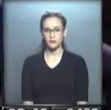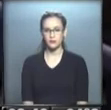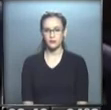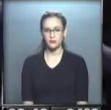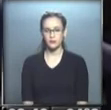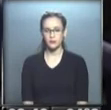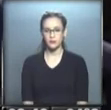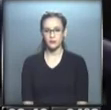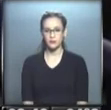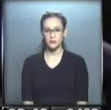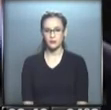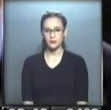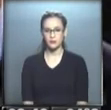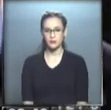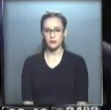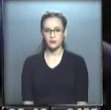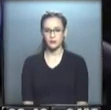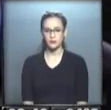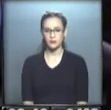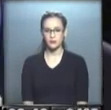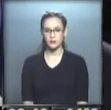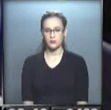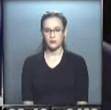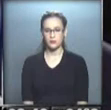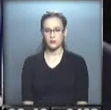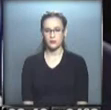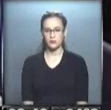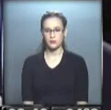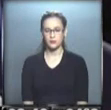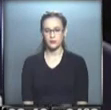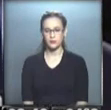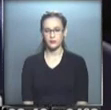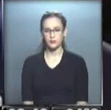it to you as media for the first day.